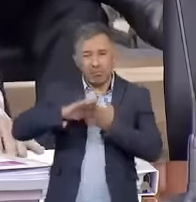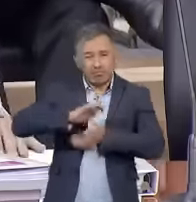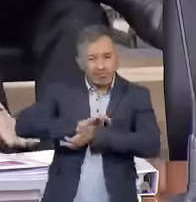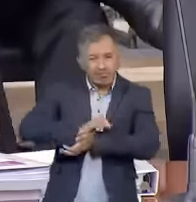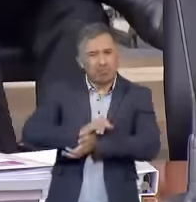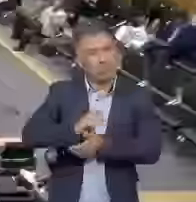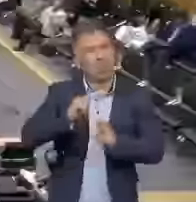atención